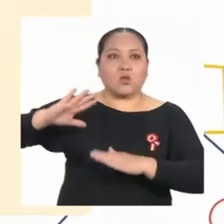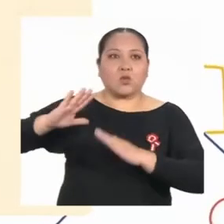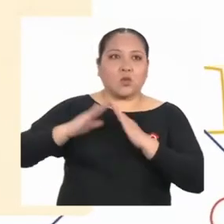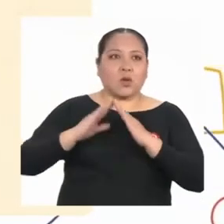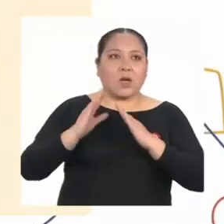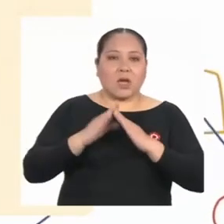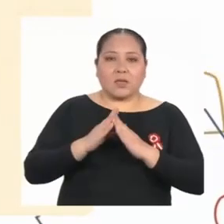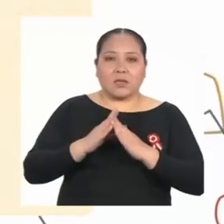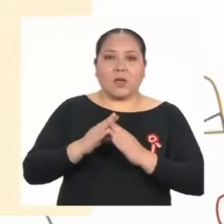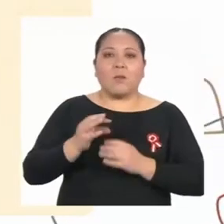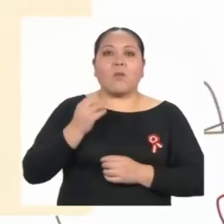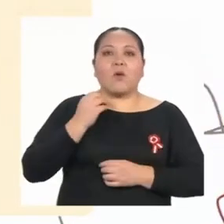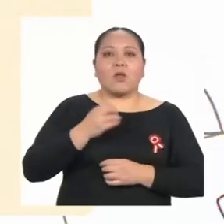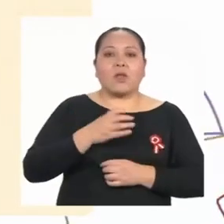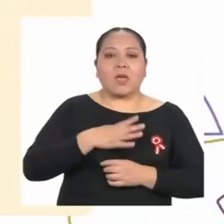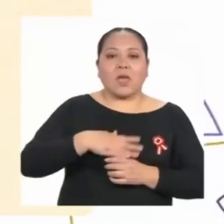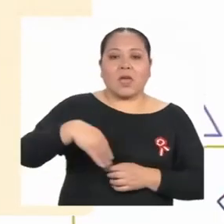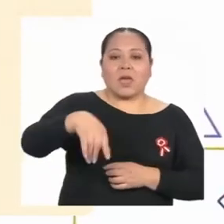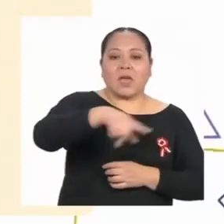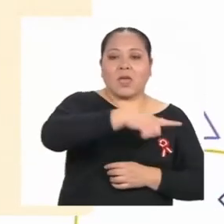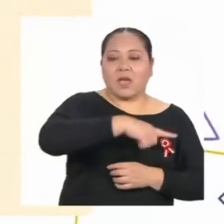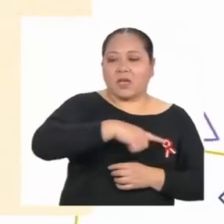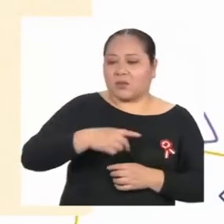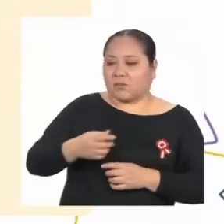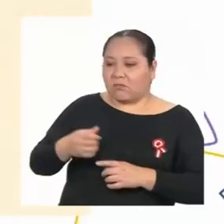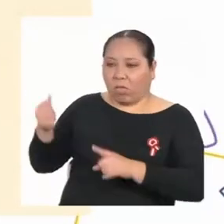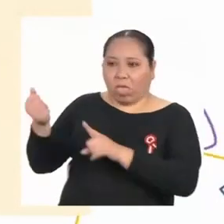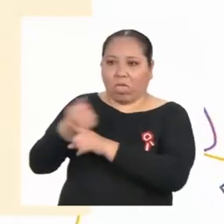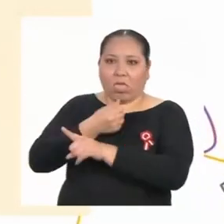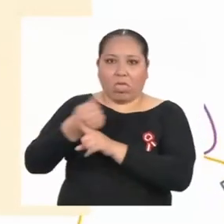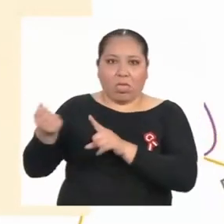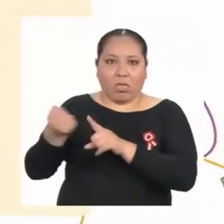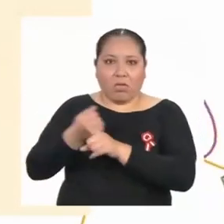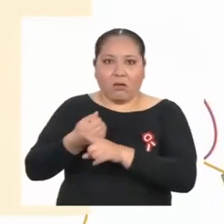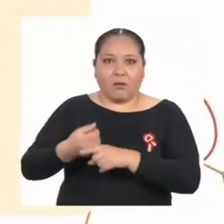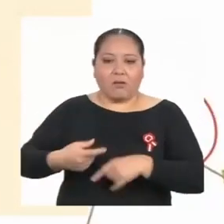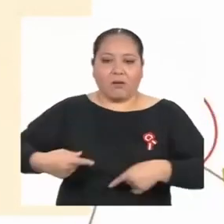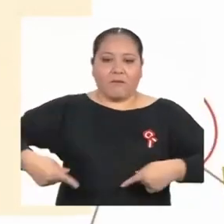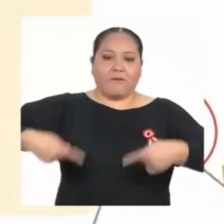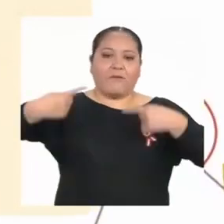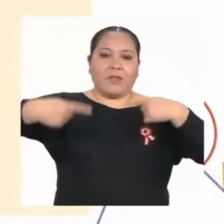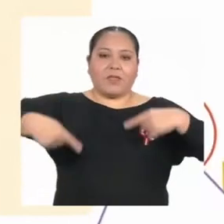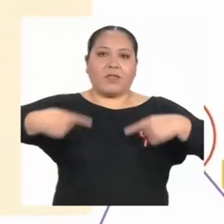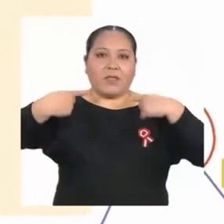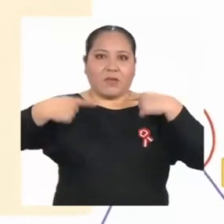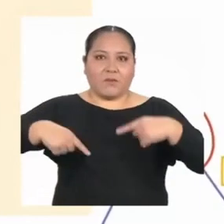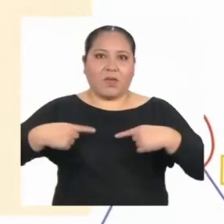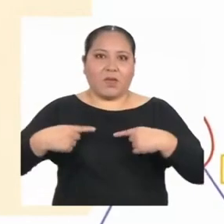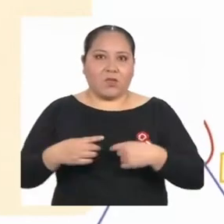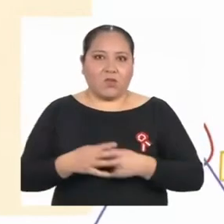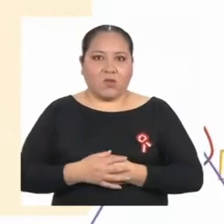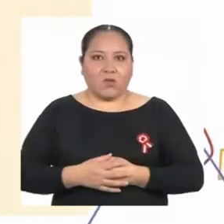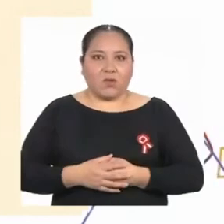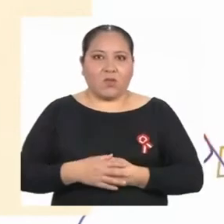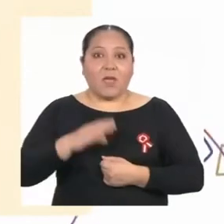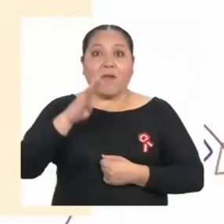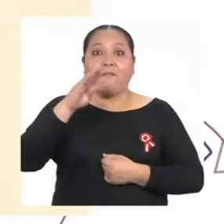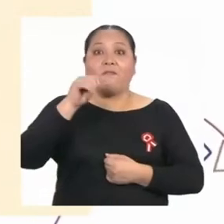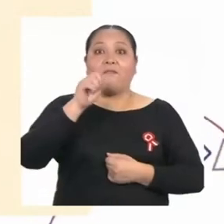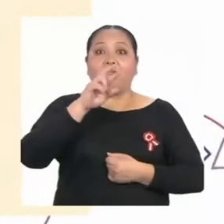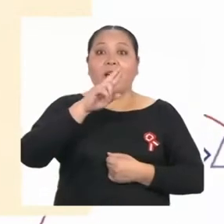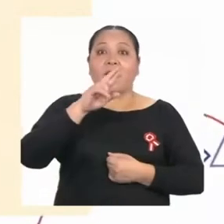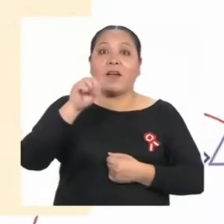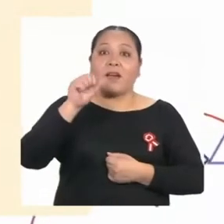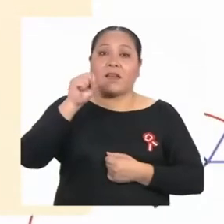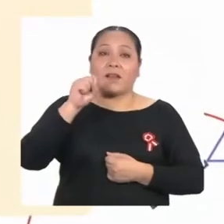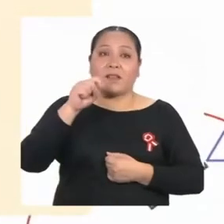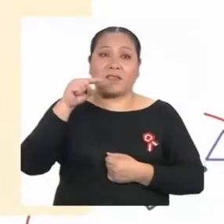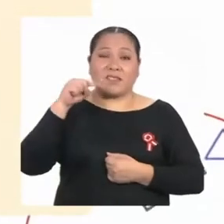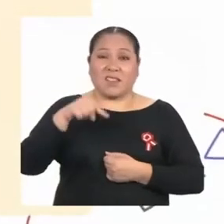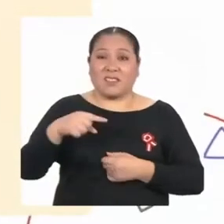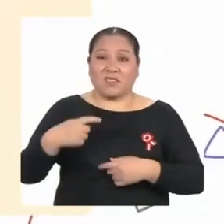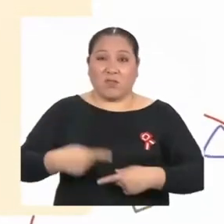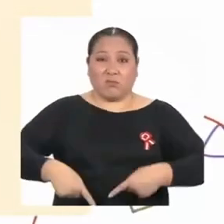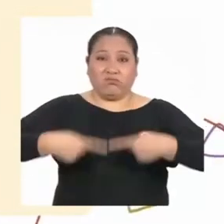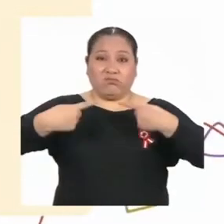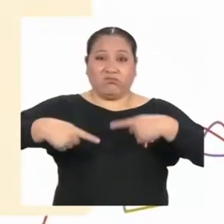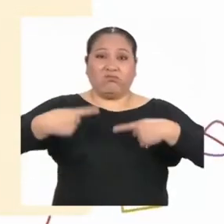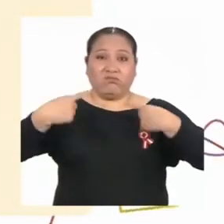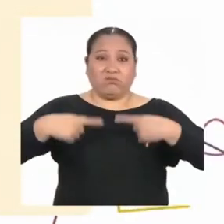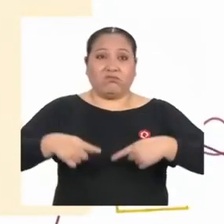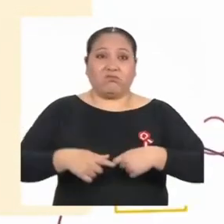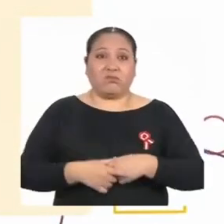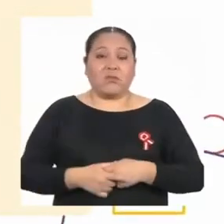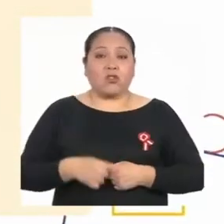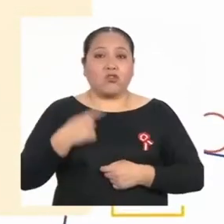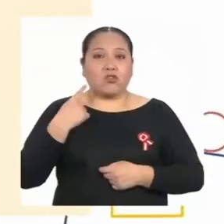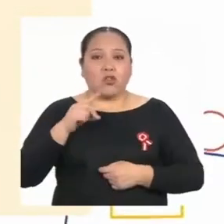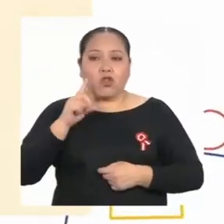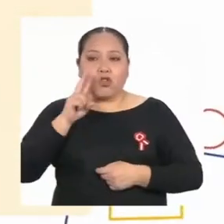podría desatarse por el enfrentamiento entre las barras. Este tipo de violencia, sin embargo, no se da solo cuando dos